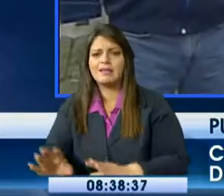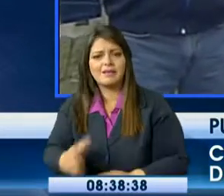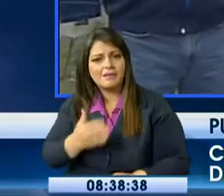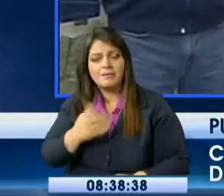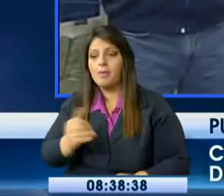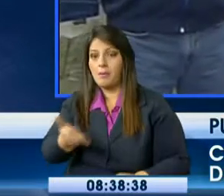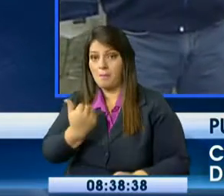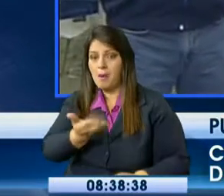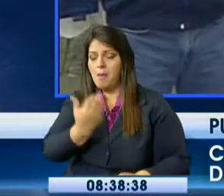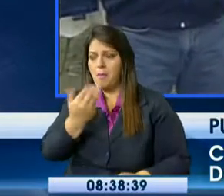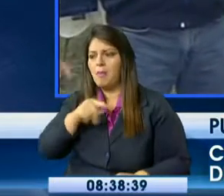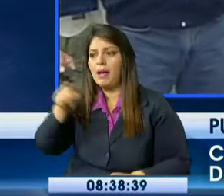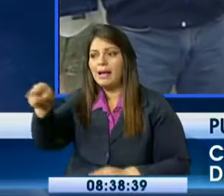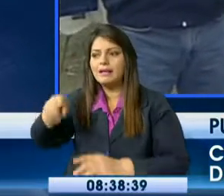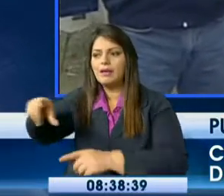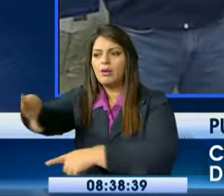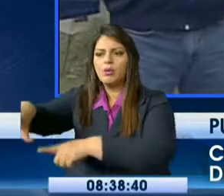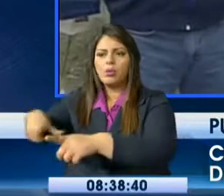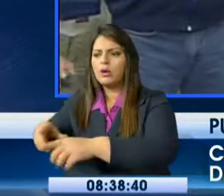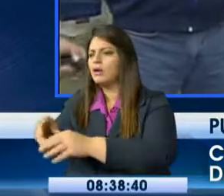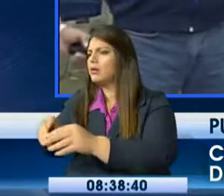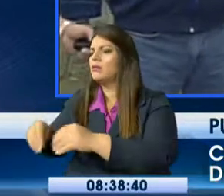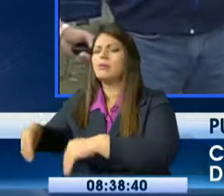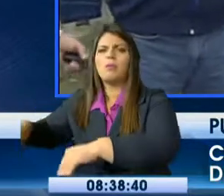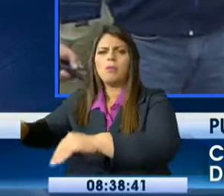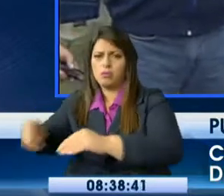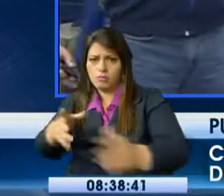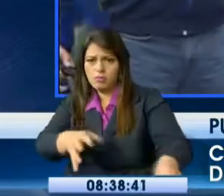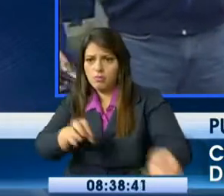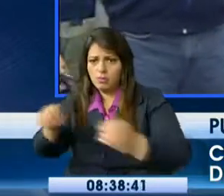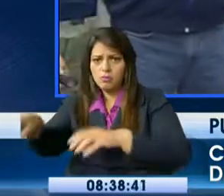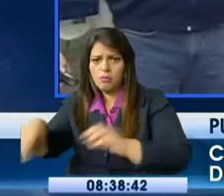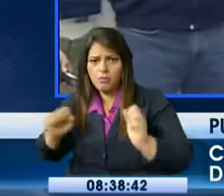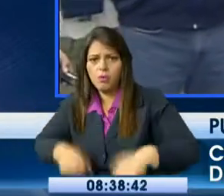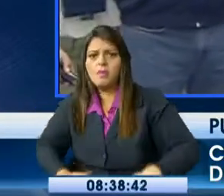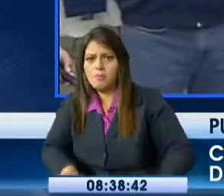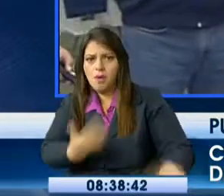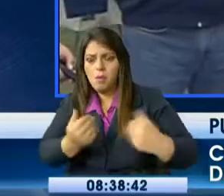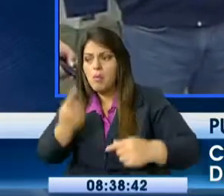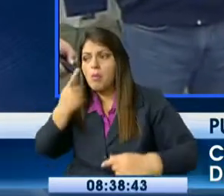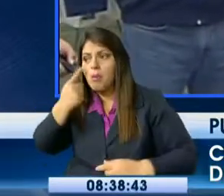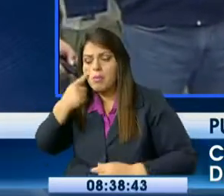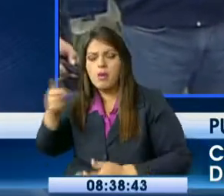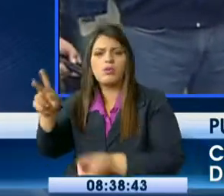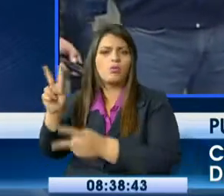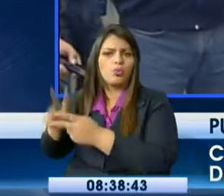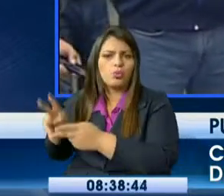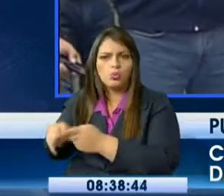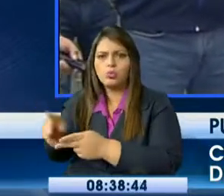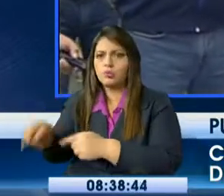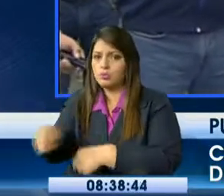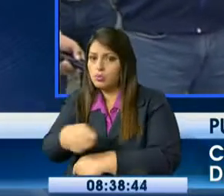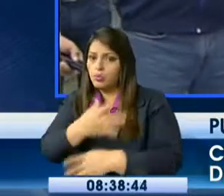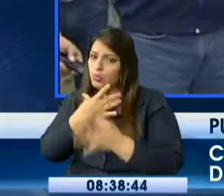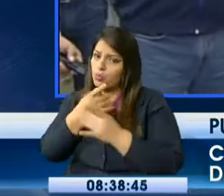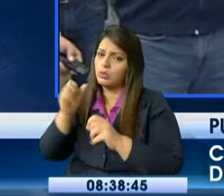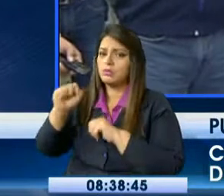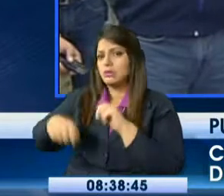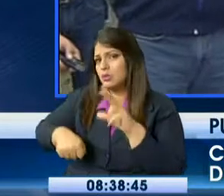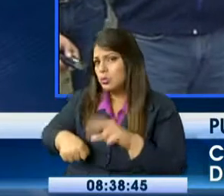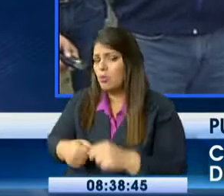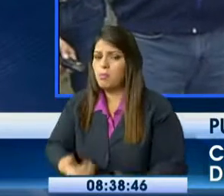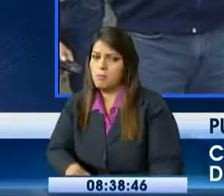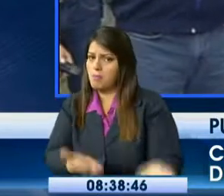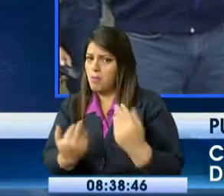ellos a conocer el lugar, porque lógicamente en base a eso ellos van a tomar una decisión, que como bien señala el funcionario municipal,